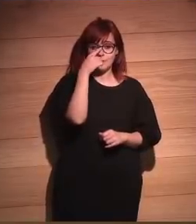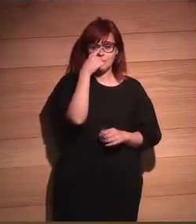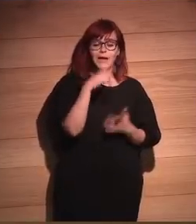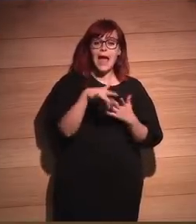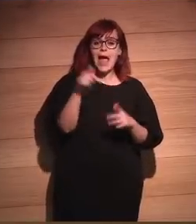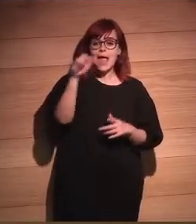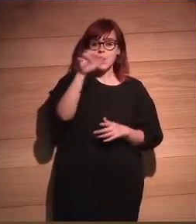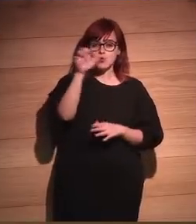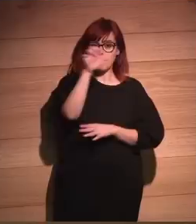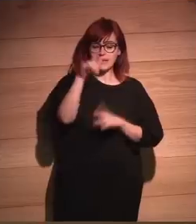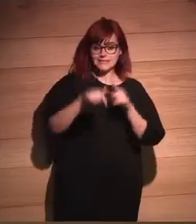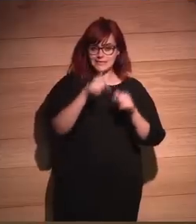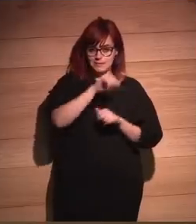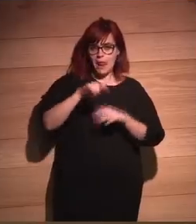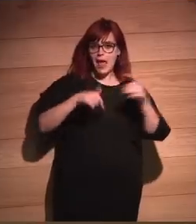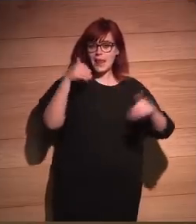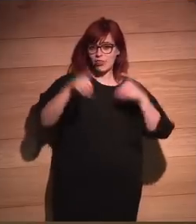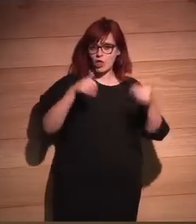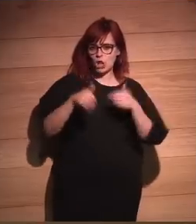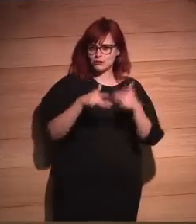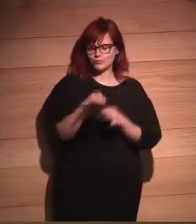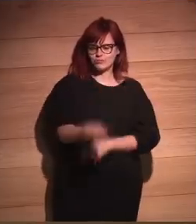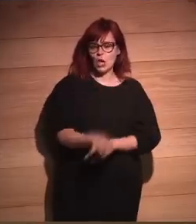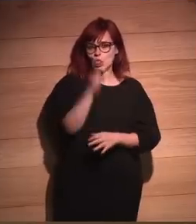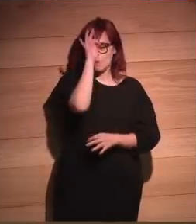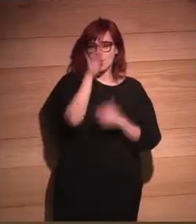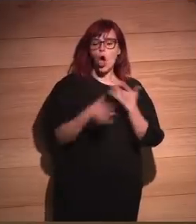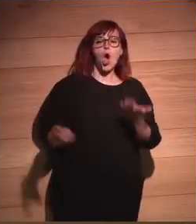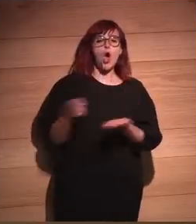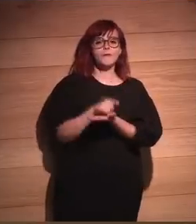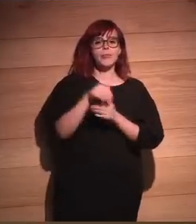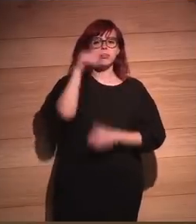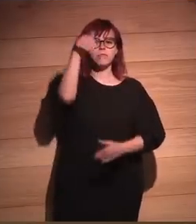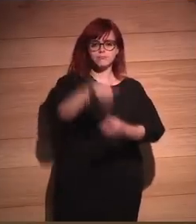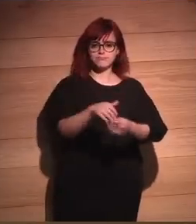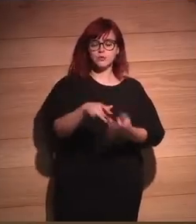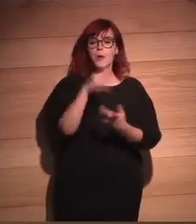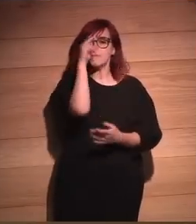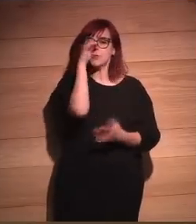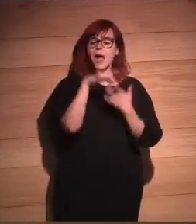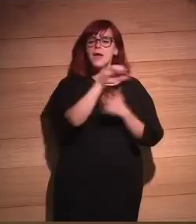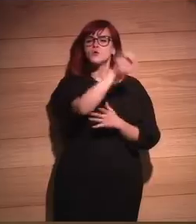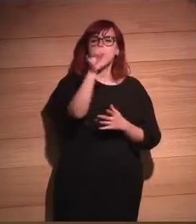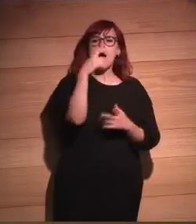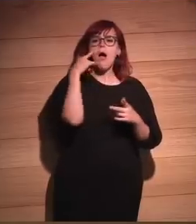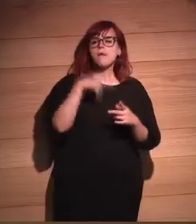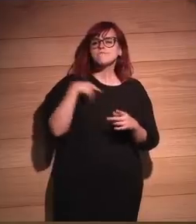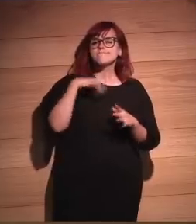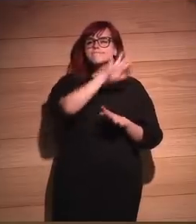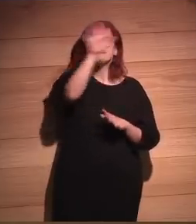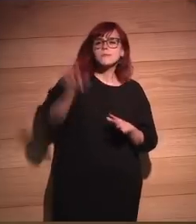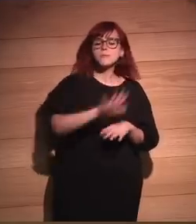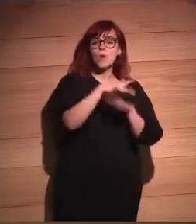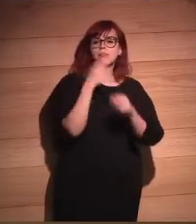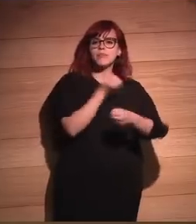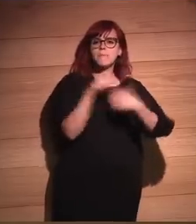esta semana estamos en semana de elecciones. El domingo volvemos a las urnas. ¿Qué le preocupa a Europa